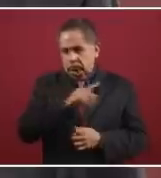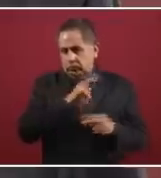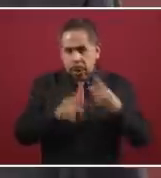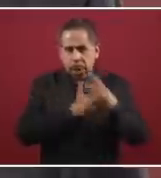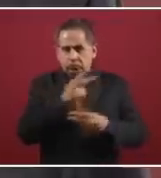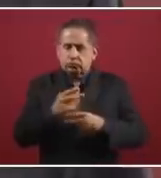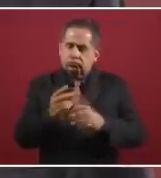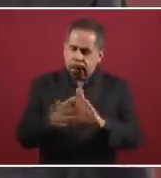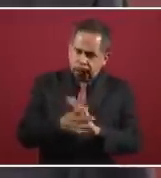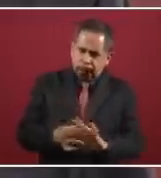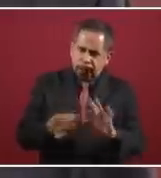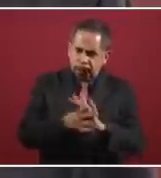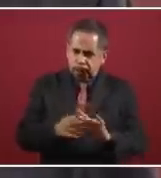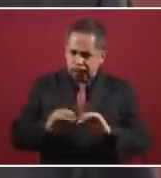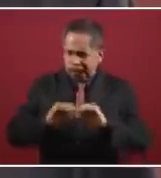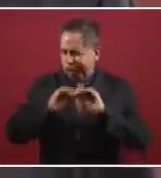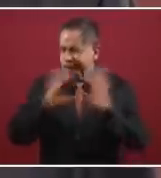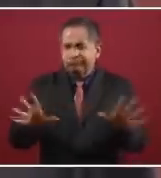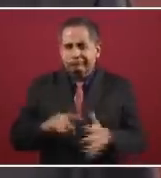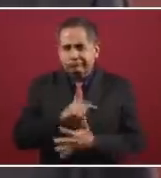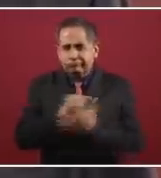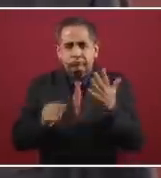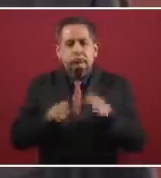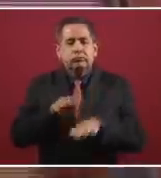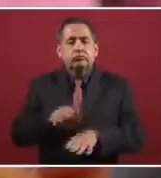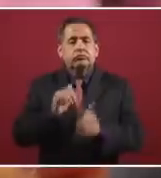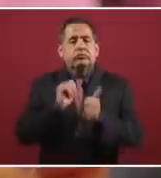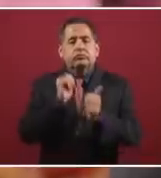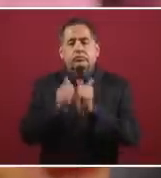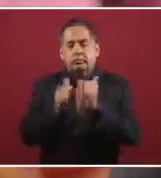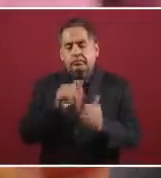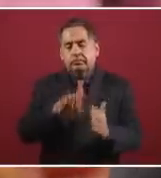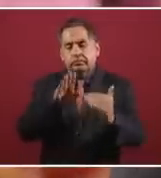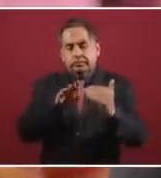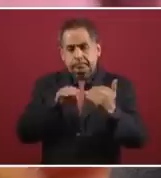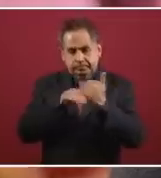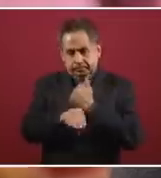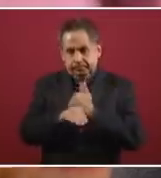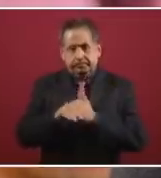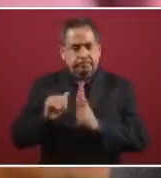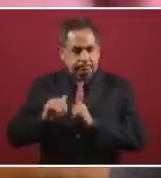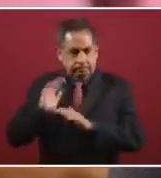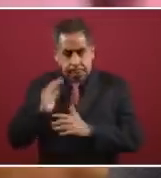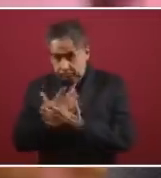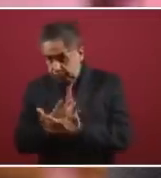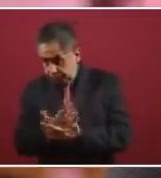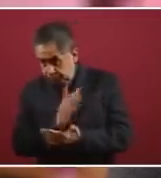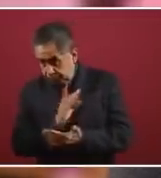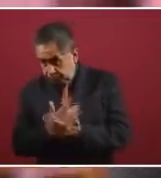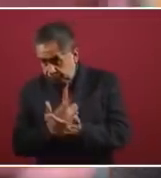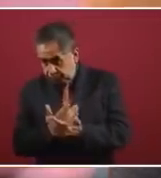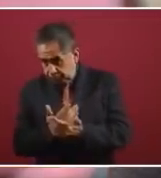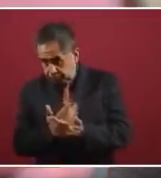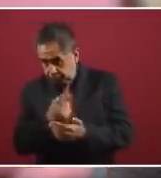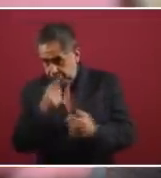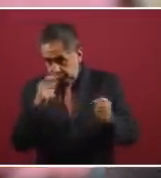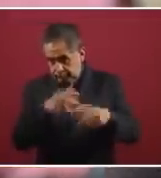la explicación general sobre la carretera, sobre el compromiso. ¿Podríamos